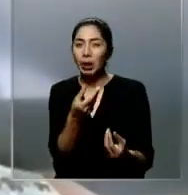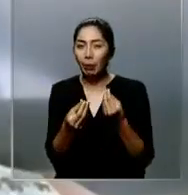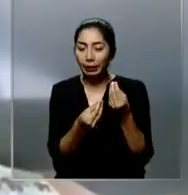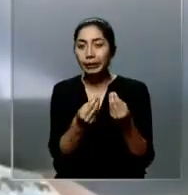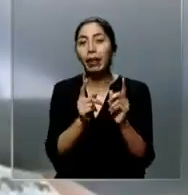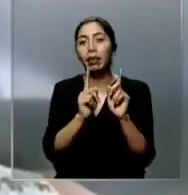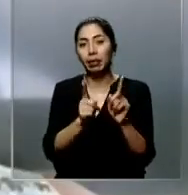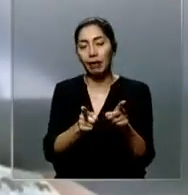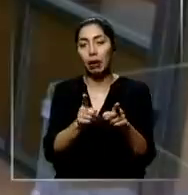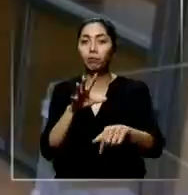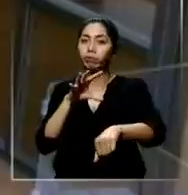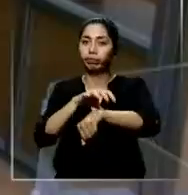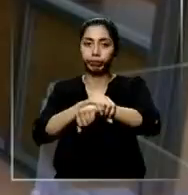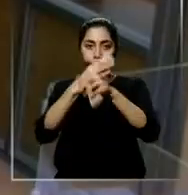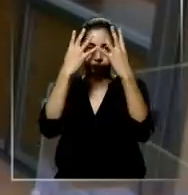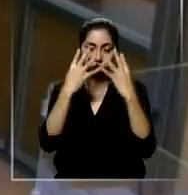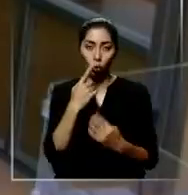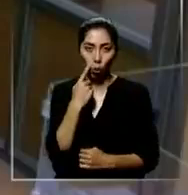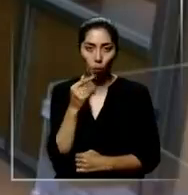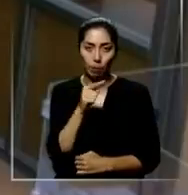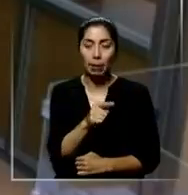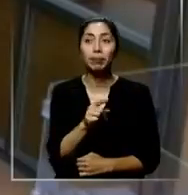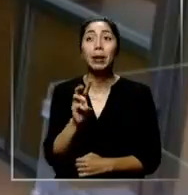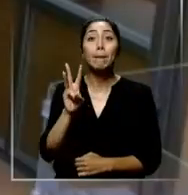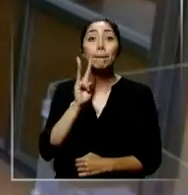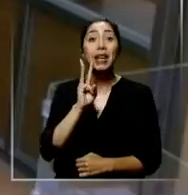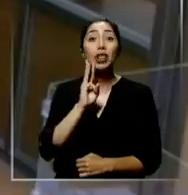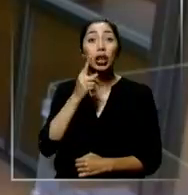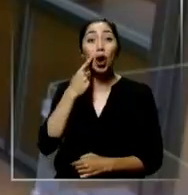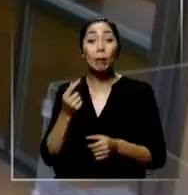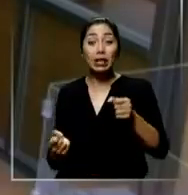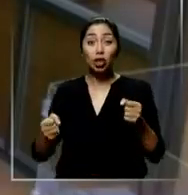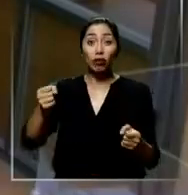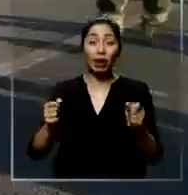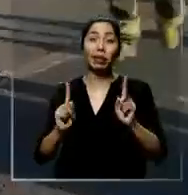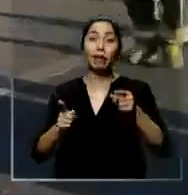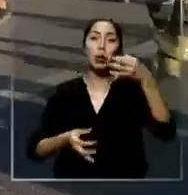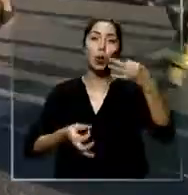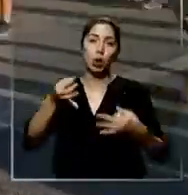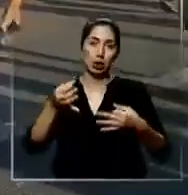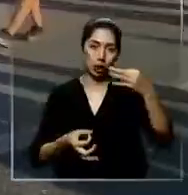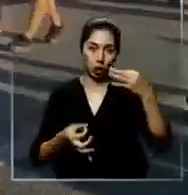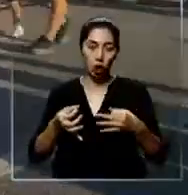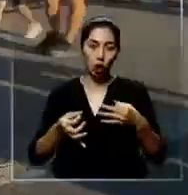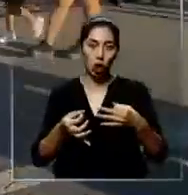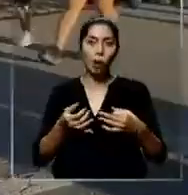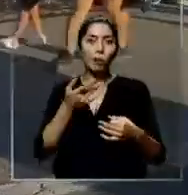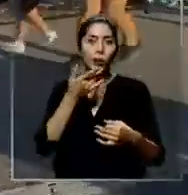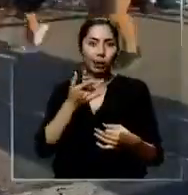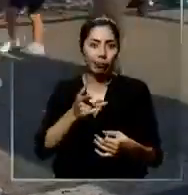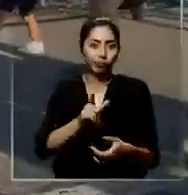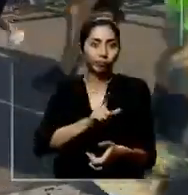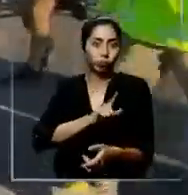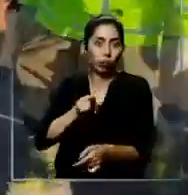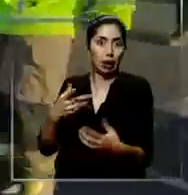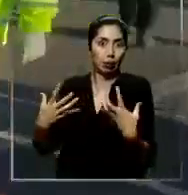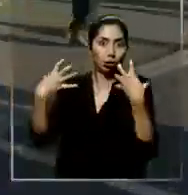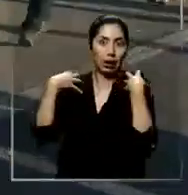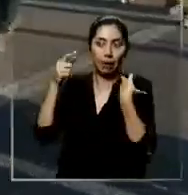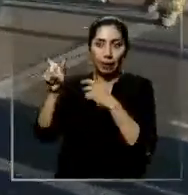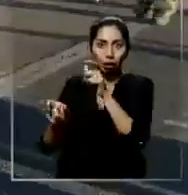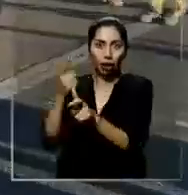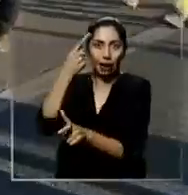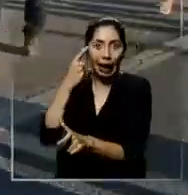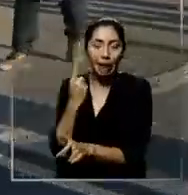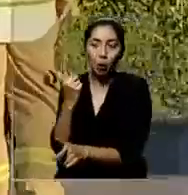de detención. Este miércoles el chofer del bus debió enfrentar a la justicia por consecuencias de lesiones leves, graves y una muerte.